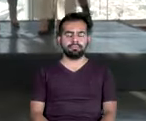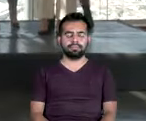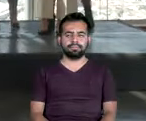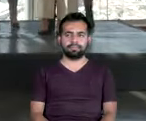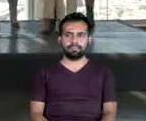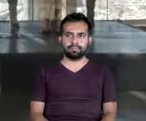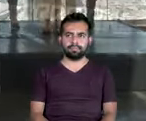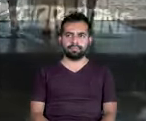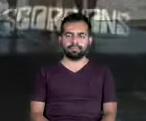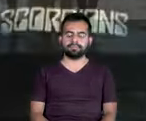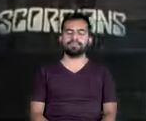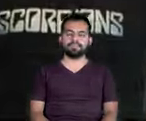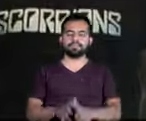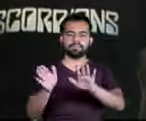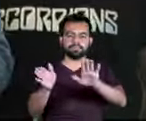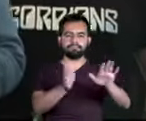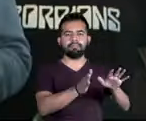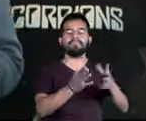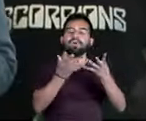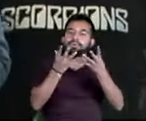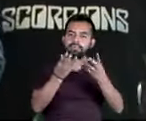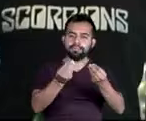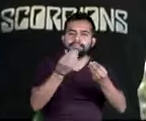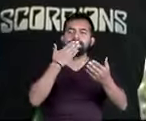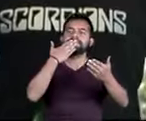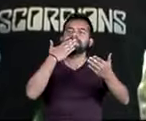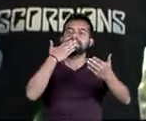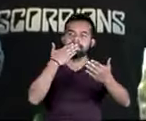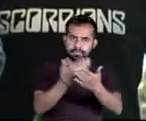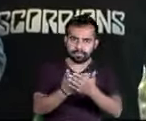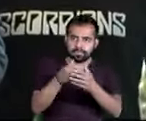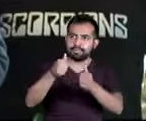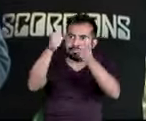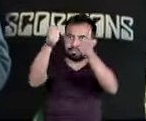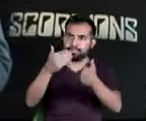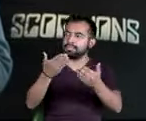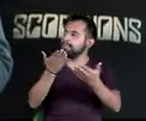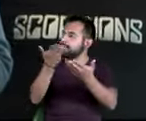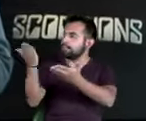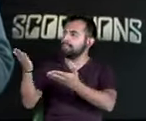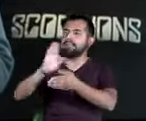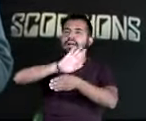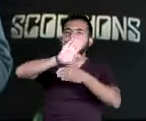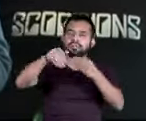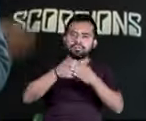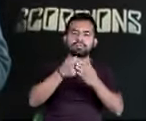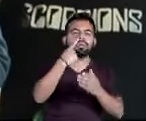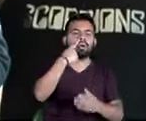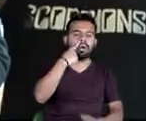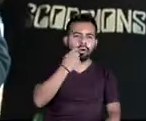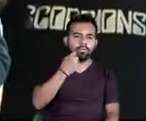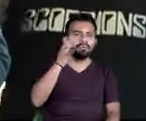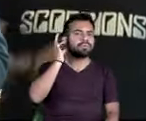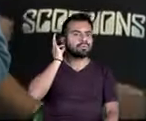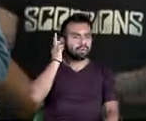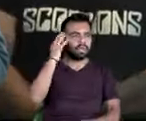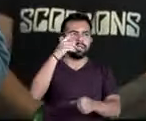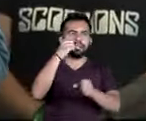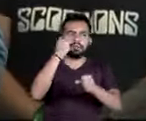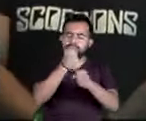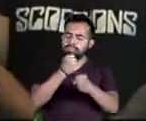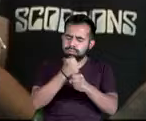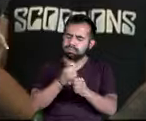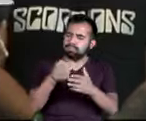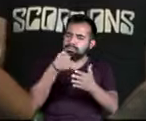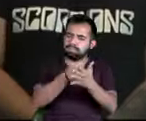Muchas gracias, Pavel, y bienvenidas y bienvenidos a todas estas mujeres y hombres que trabajarán